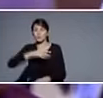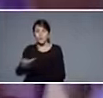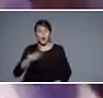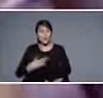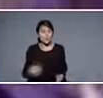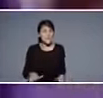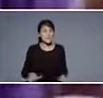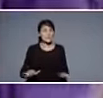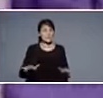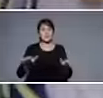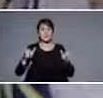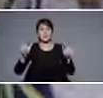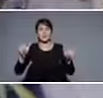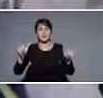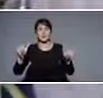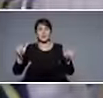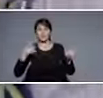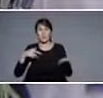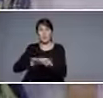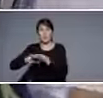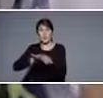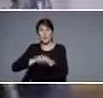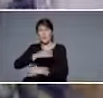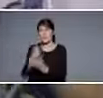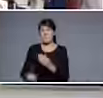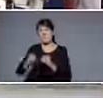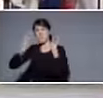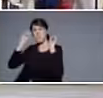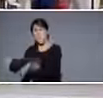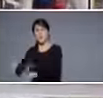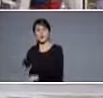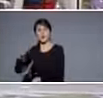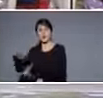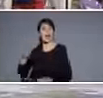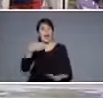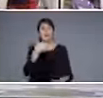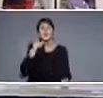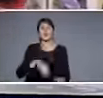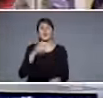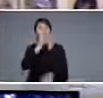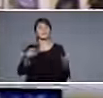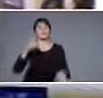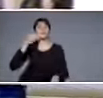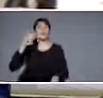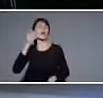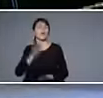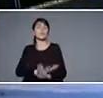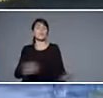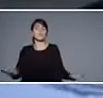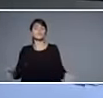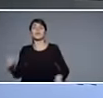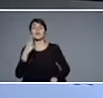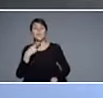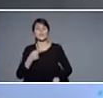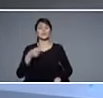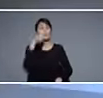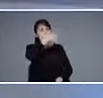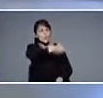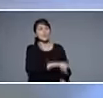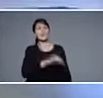nadie. Que pita esa mierda gobierno, que solo ayuda a los banqueros. Nos dicen que fue culpa